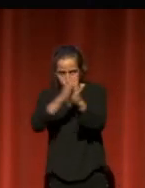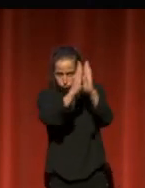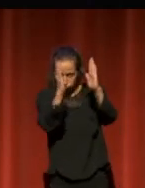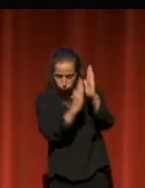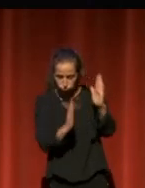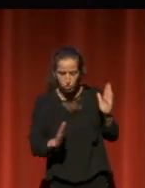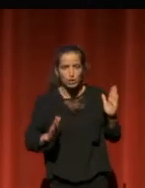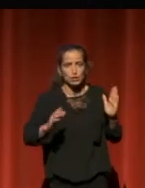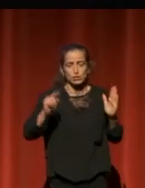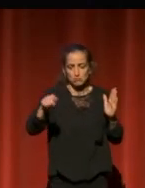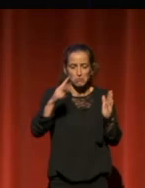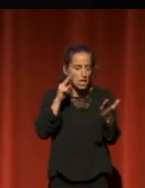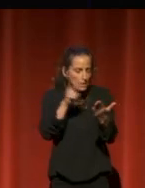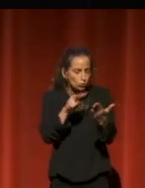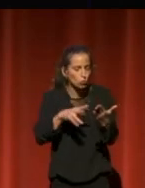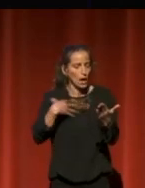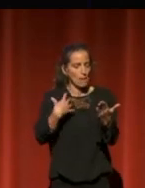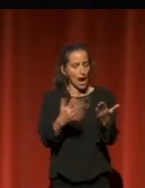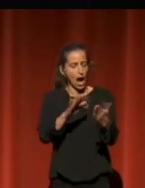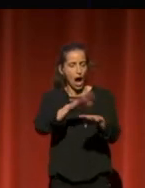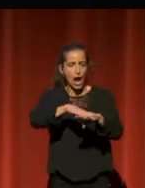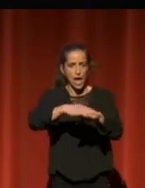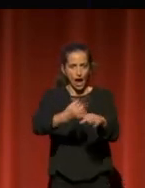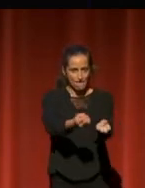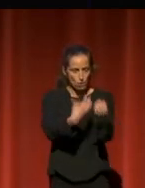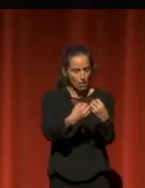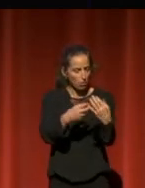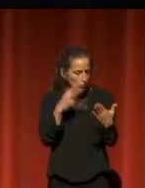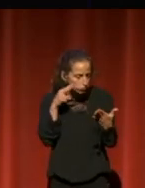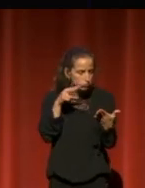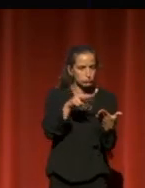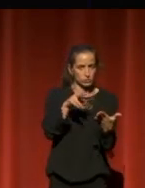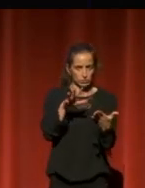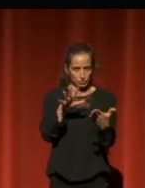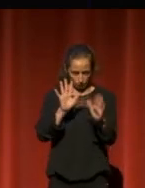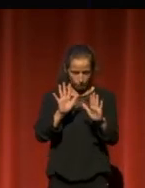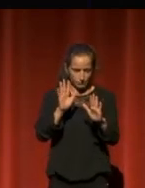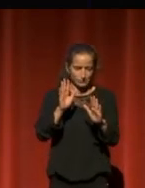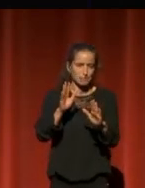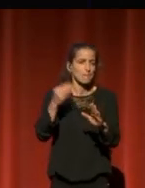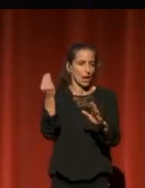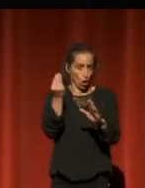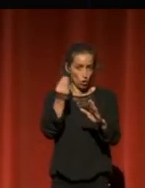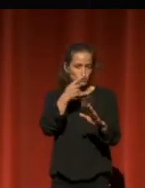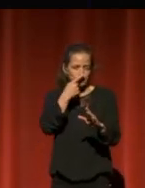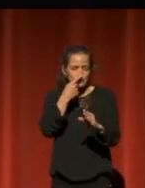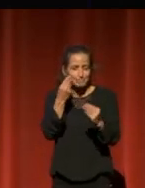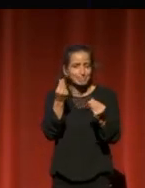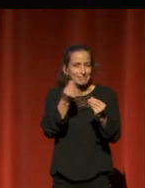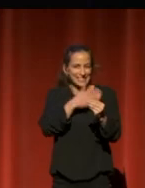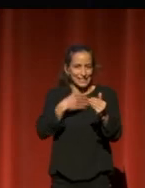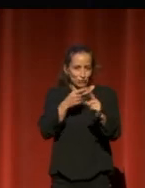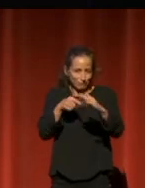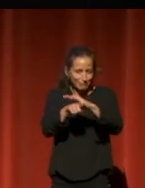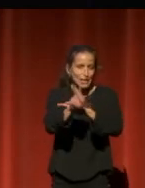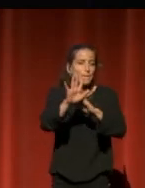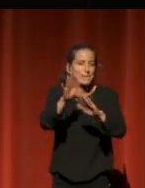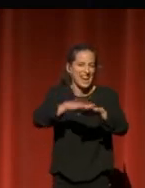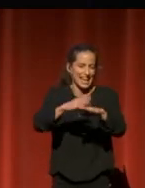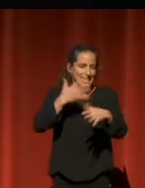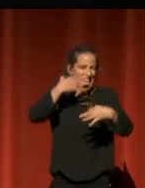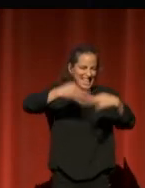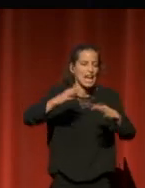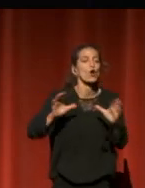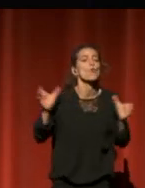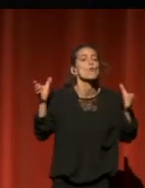consultar información, y a lo que aspiramos es a que las bibliotecas comunitarias sean realidad, yo soy trabajador social y cuando hablamos de